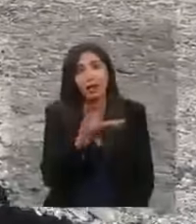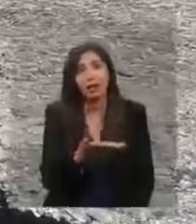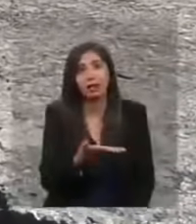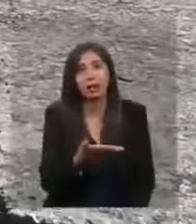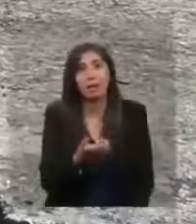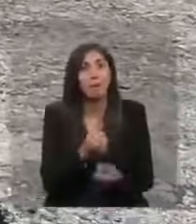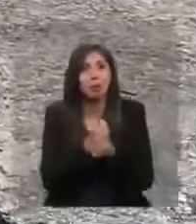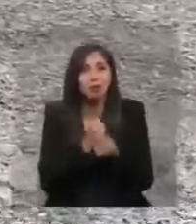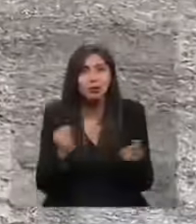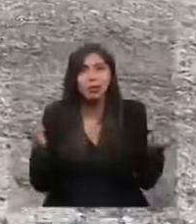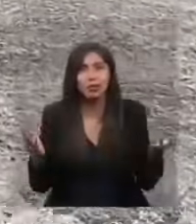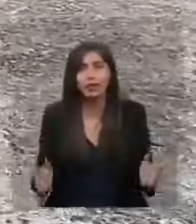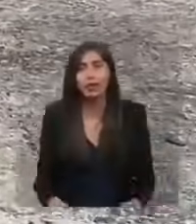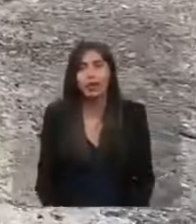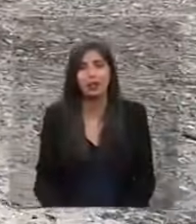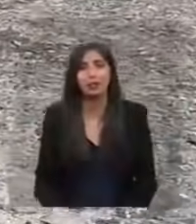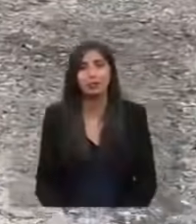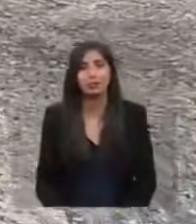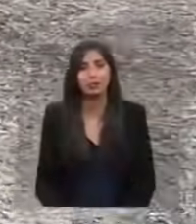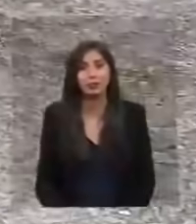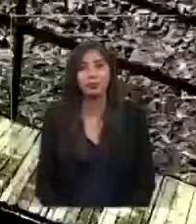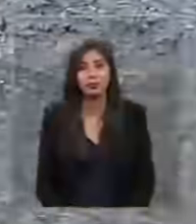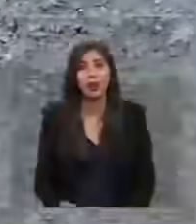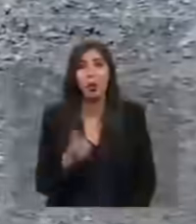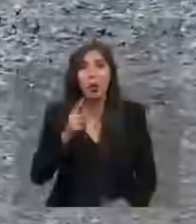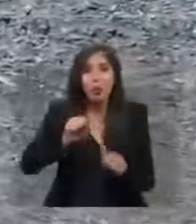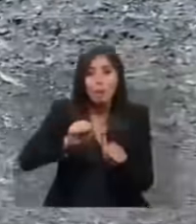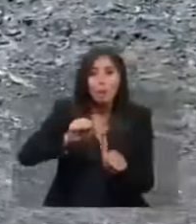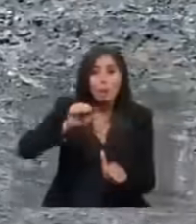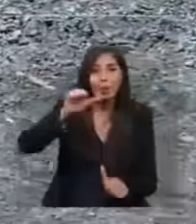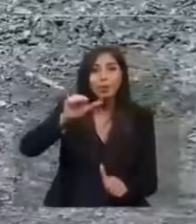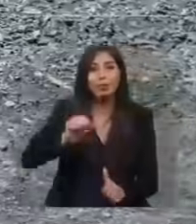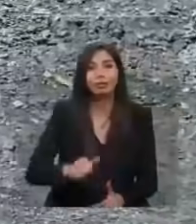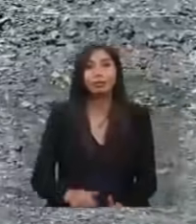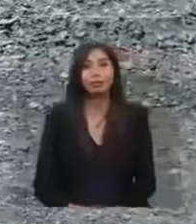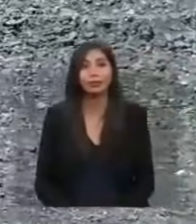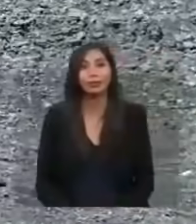Es imposible. Allí hay un metro. Por lo menos.